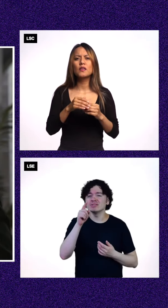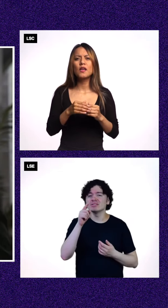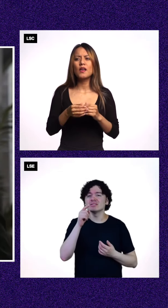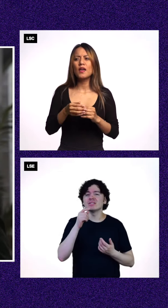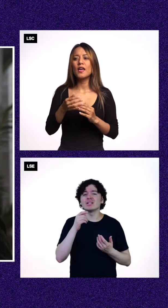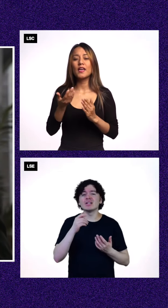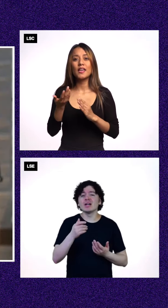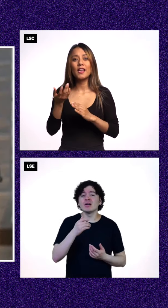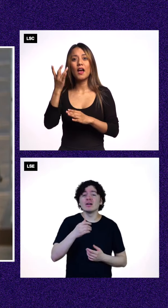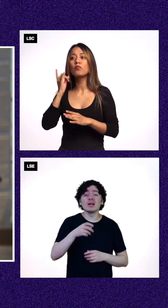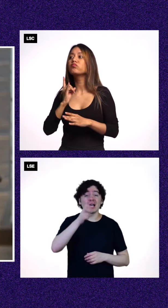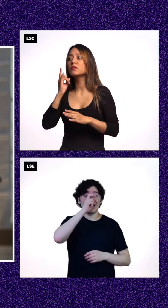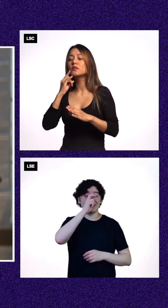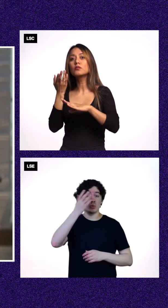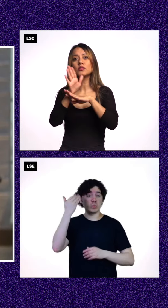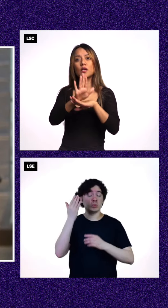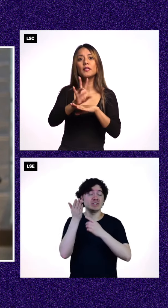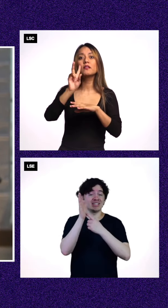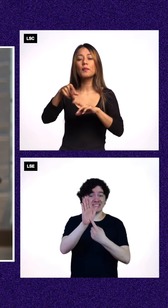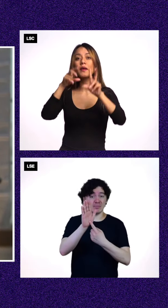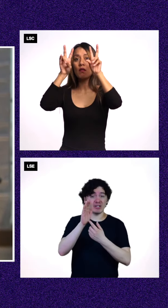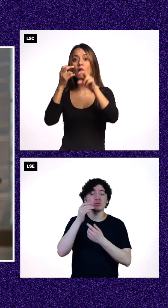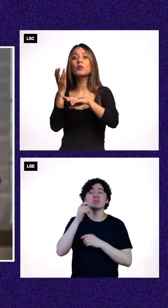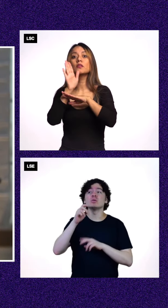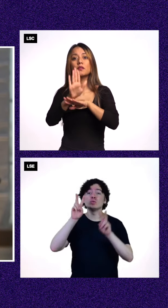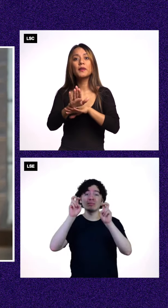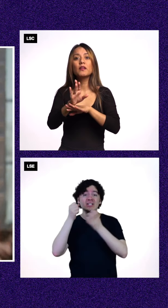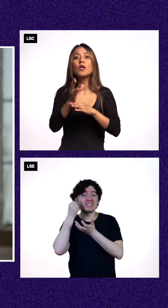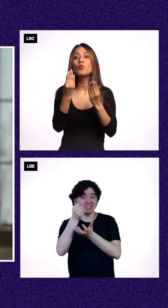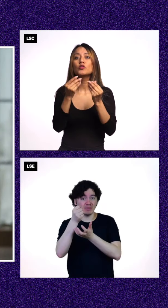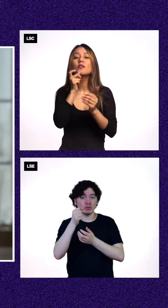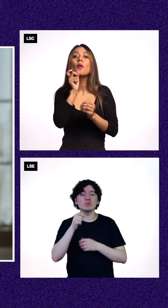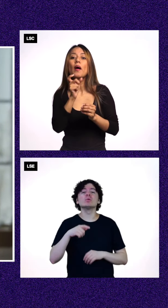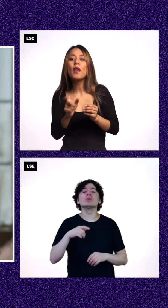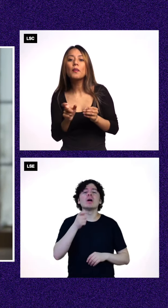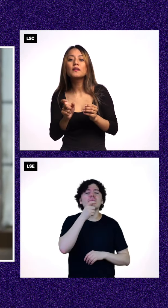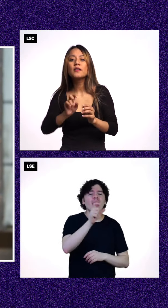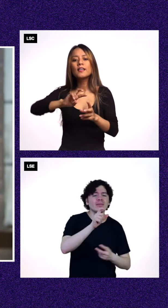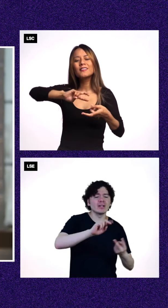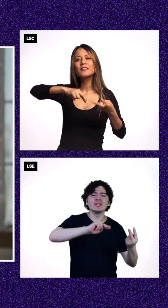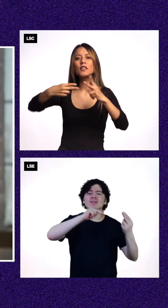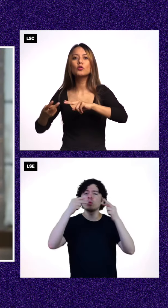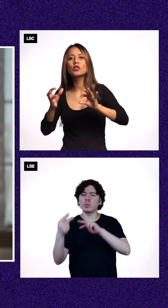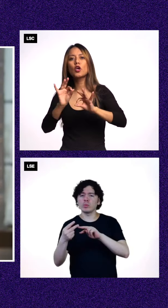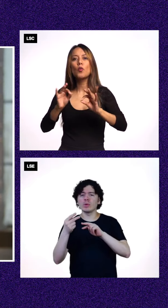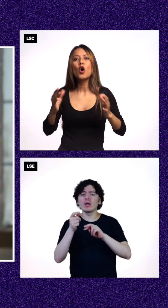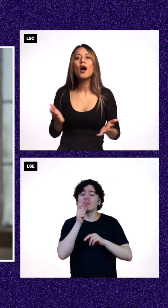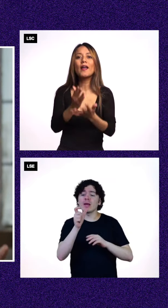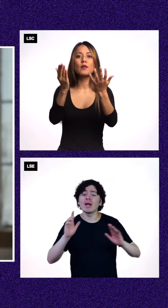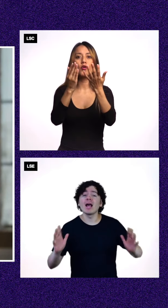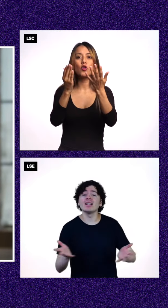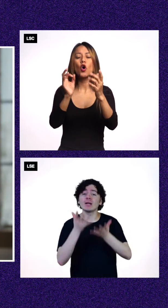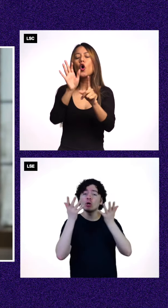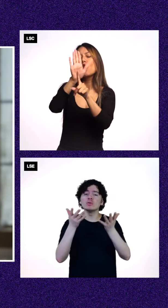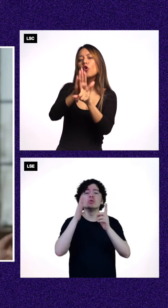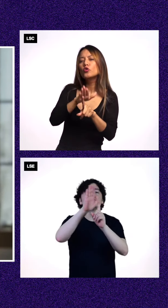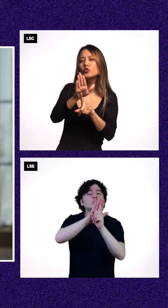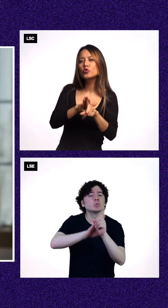Testamento y en el Nuevo Testamento hay varias palabras que se traducen como consuelo o ánimo. Y ambas